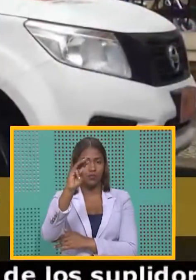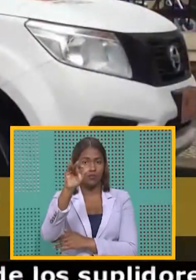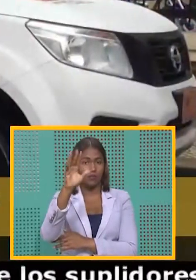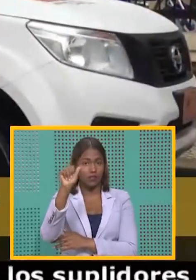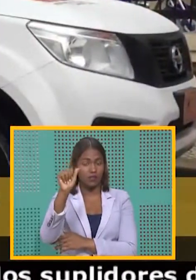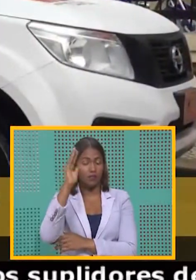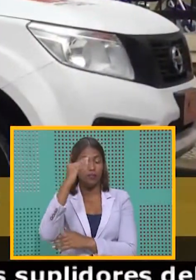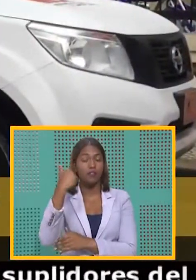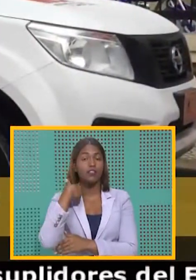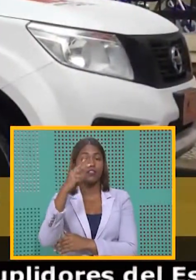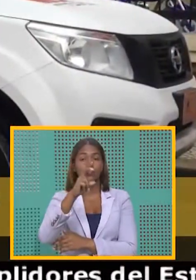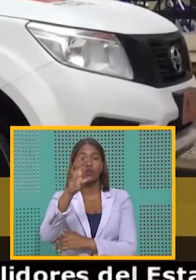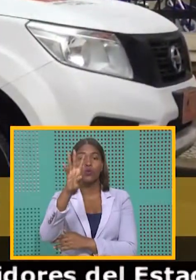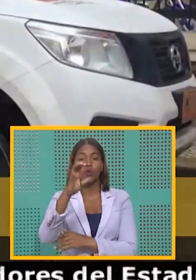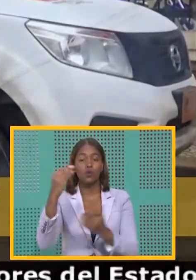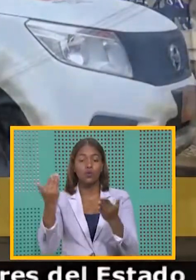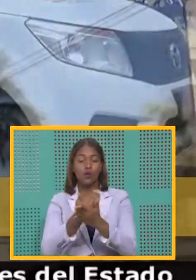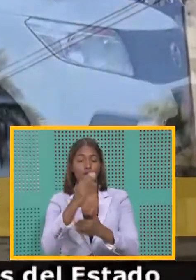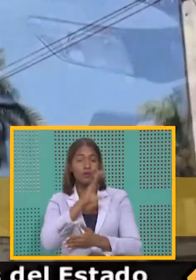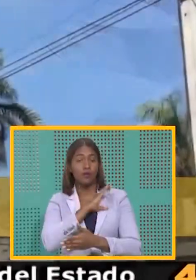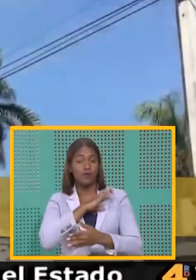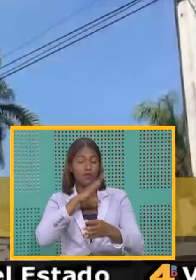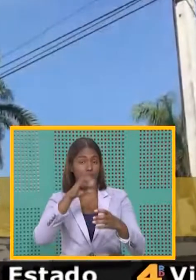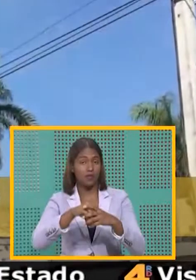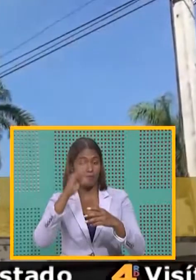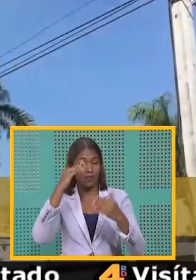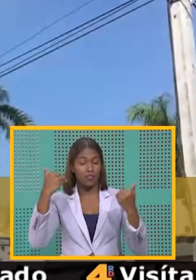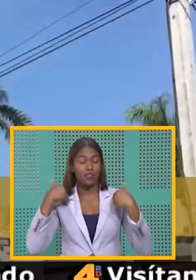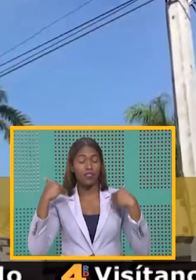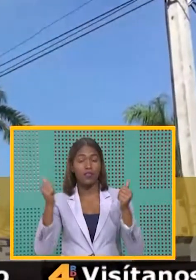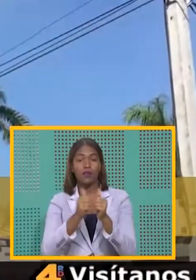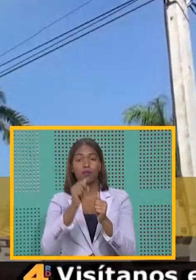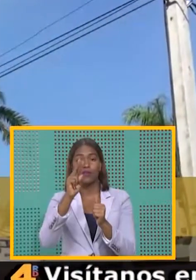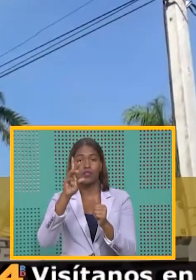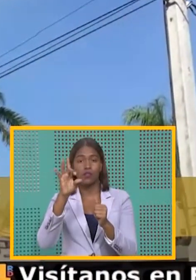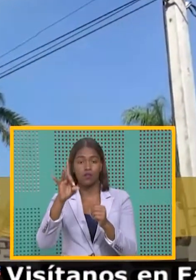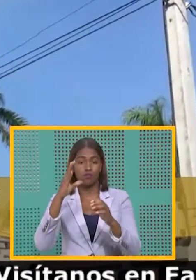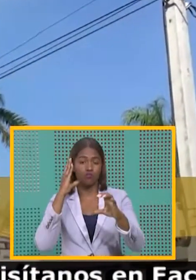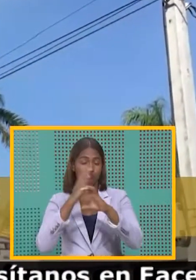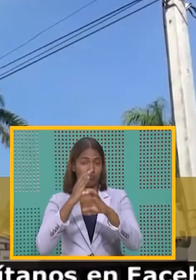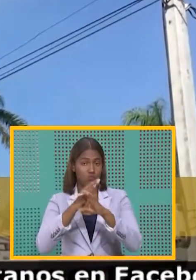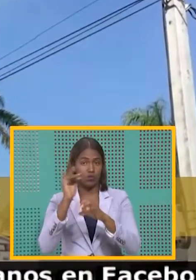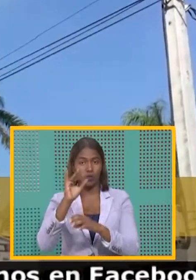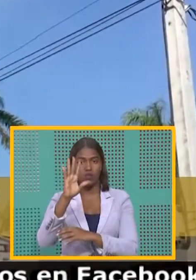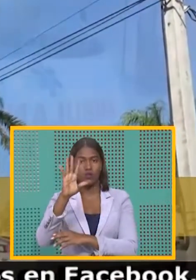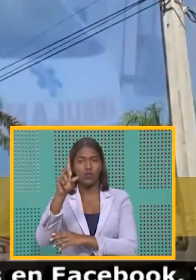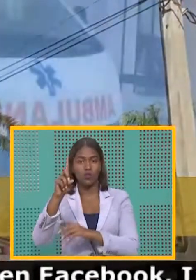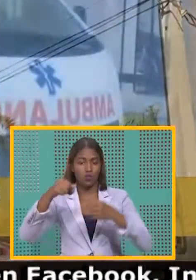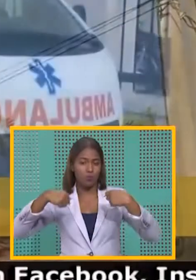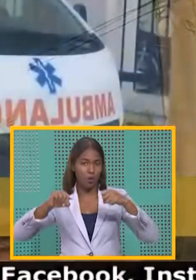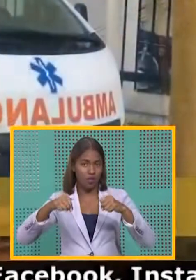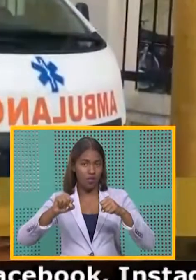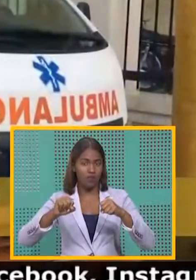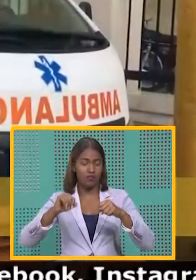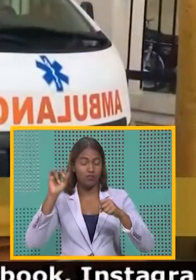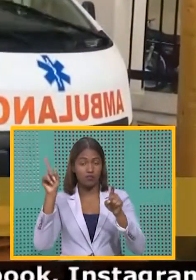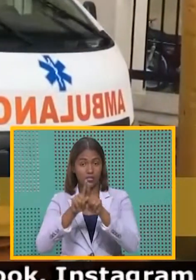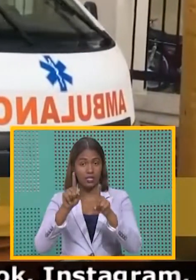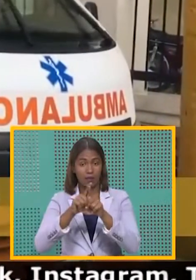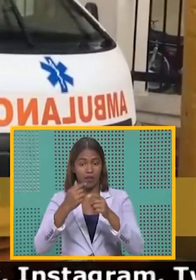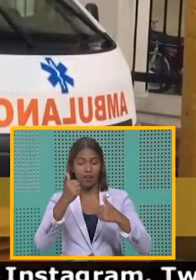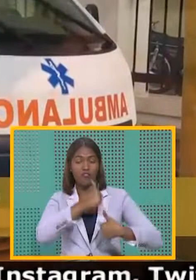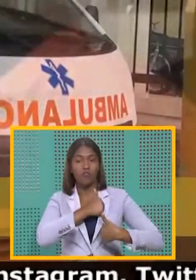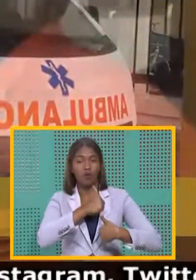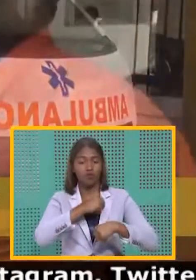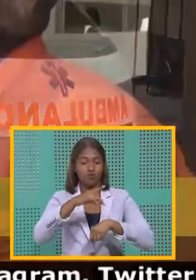tendrán 240 nuevos agentes de la policía, quienes contarán con 28 camionetas y 51 motocicletas. Además, la Fuerza